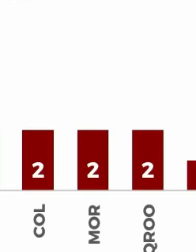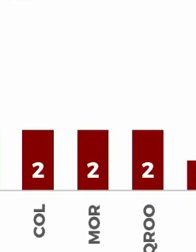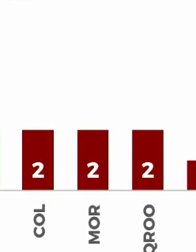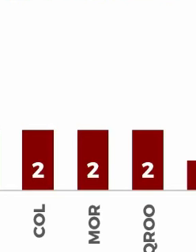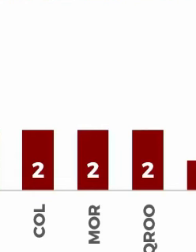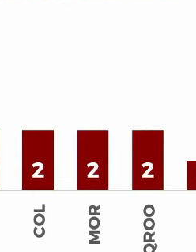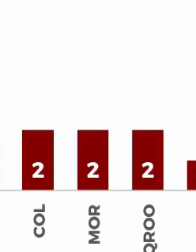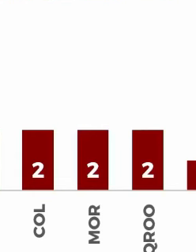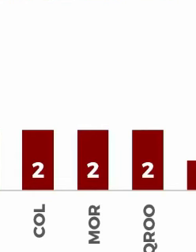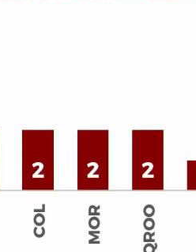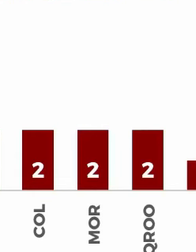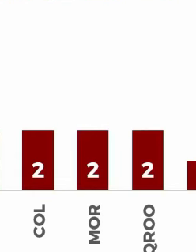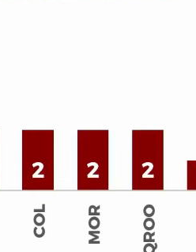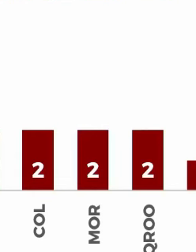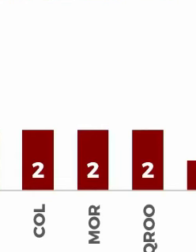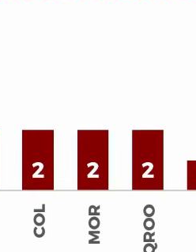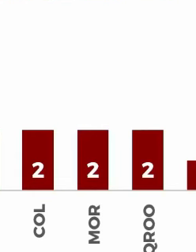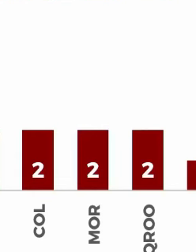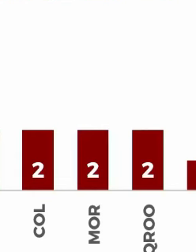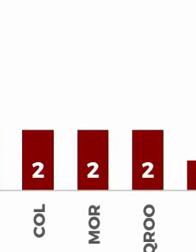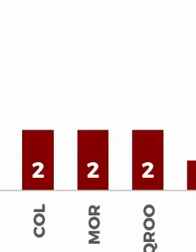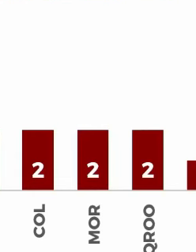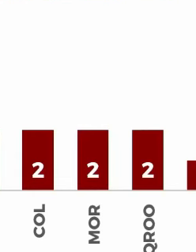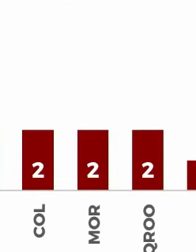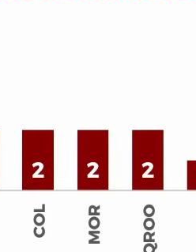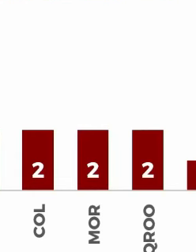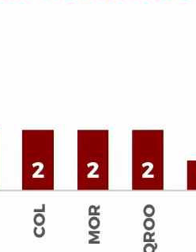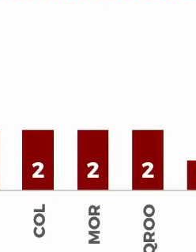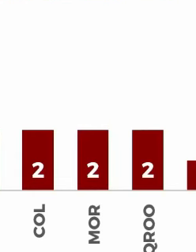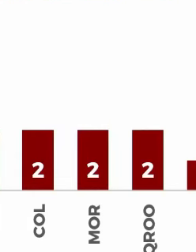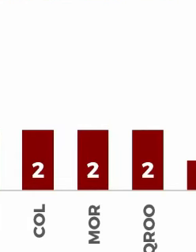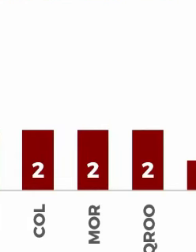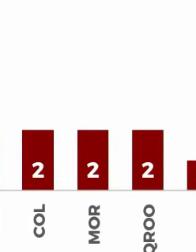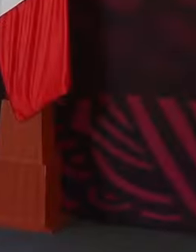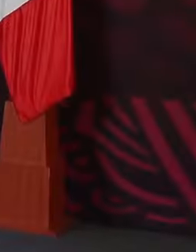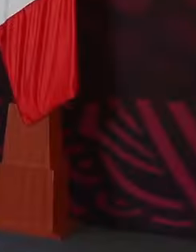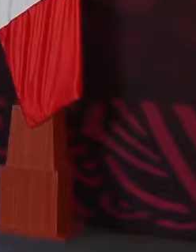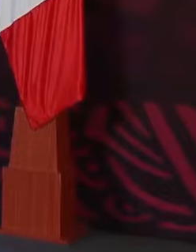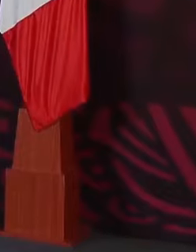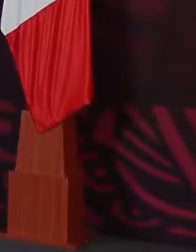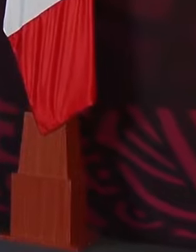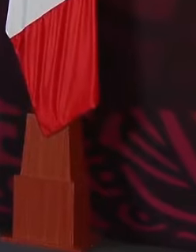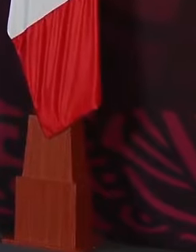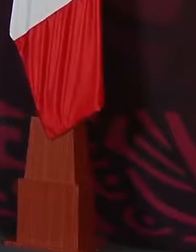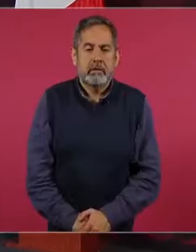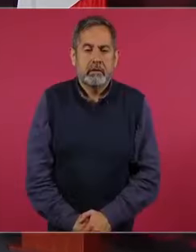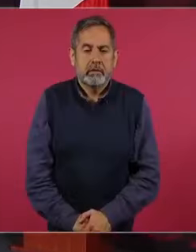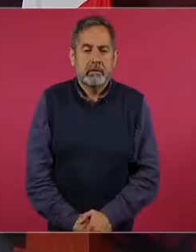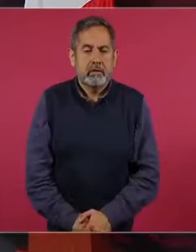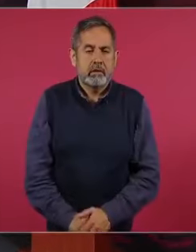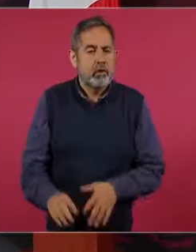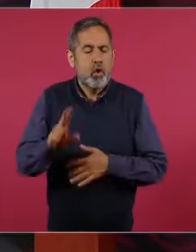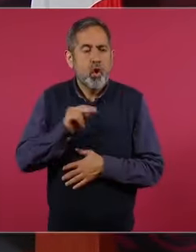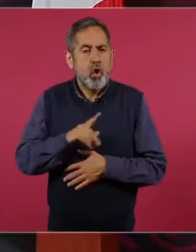hagan lo que hicieron los dueños de los medios,